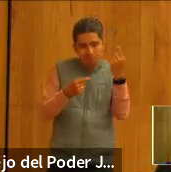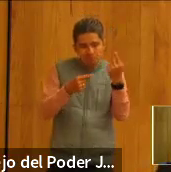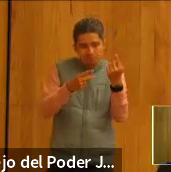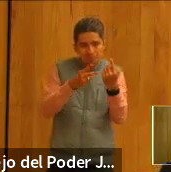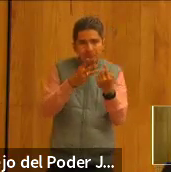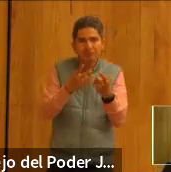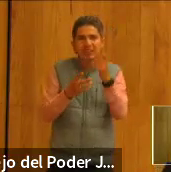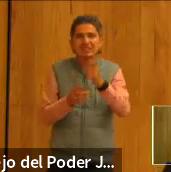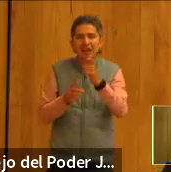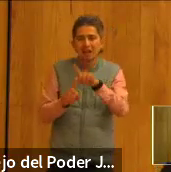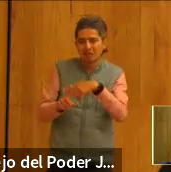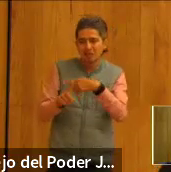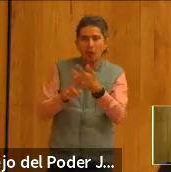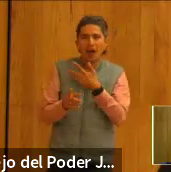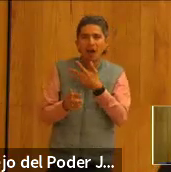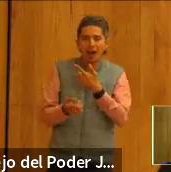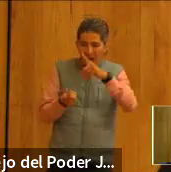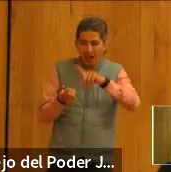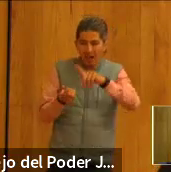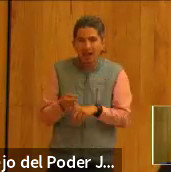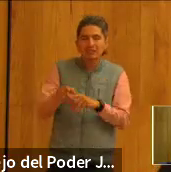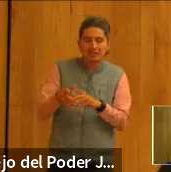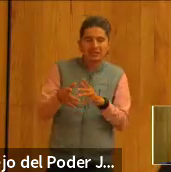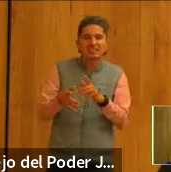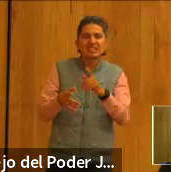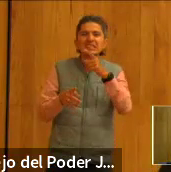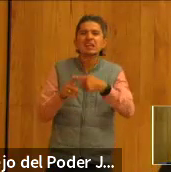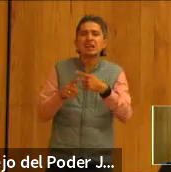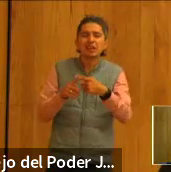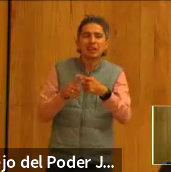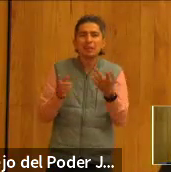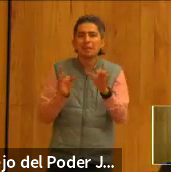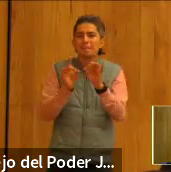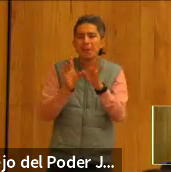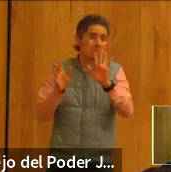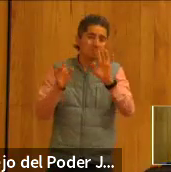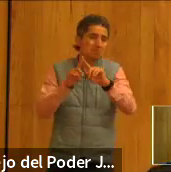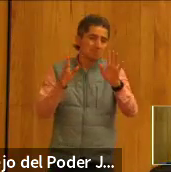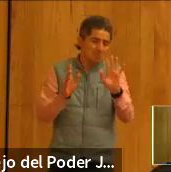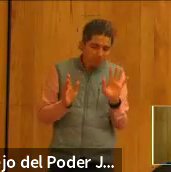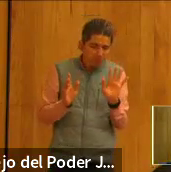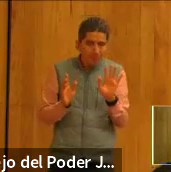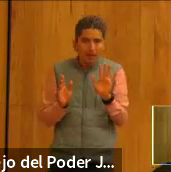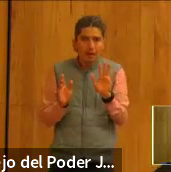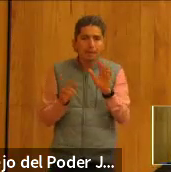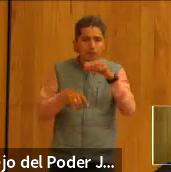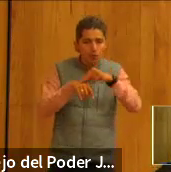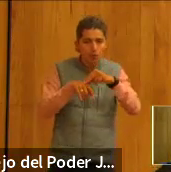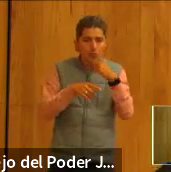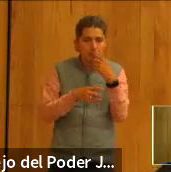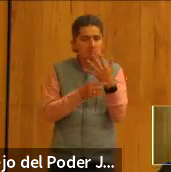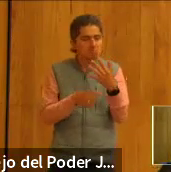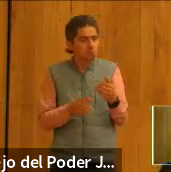los desgarros antiguos que presentaba la menor pudieran ser generados por una circunstancia diversa, la médico dijo no,